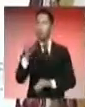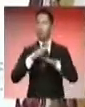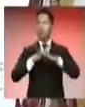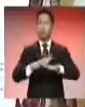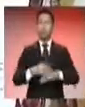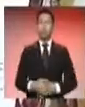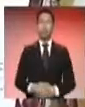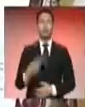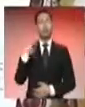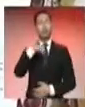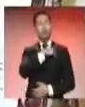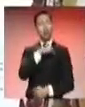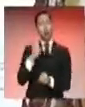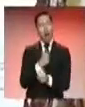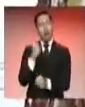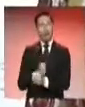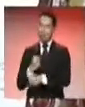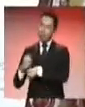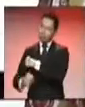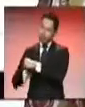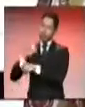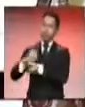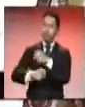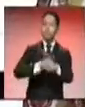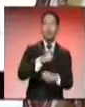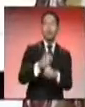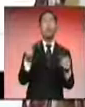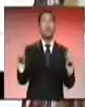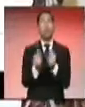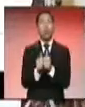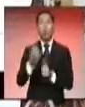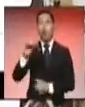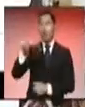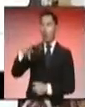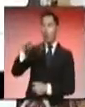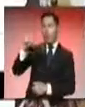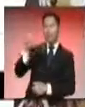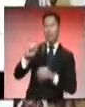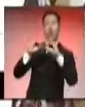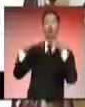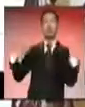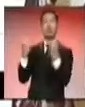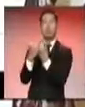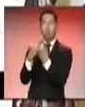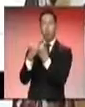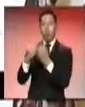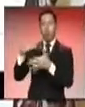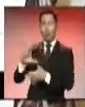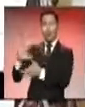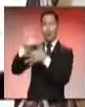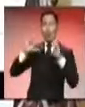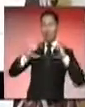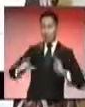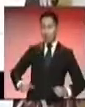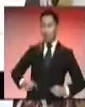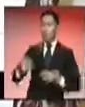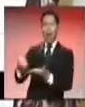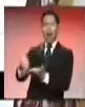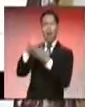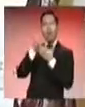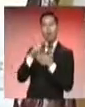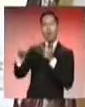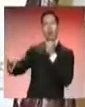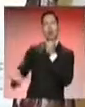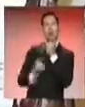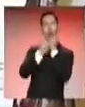trabajo de muchísimos años juntos a través de la OPS, que es nuestro secretariado técnico de asistencia técnica para todos los temas que involucran